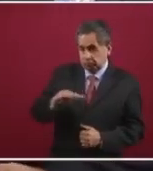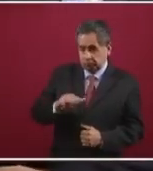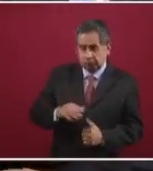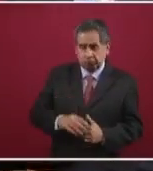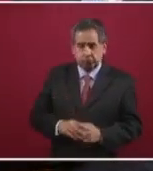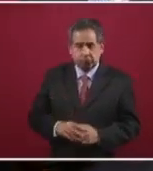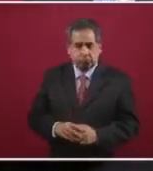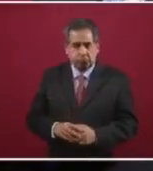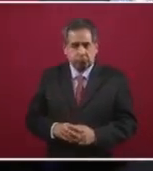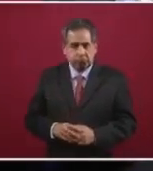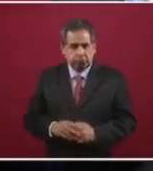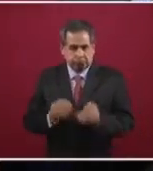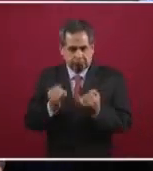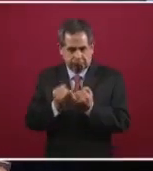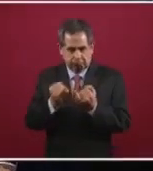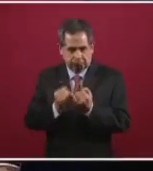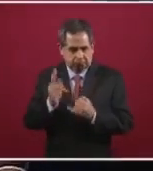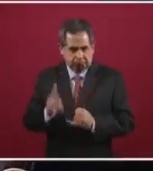igual.